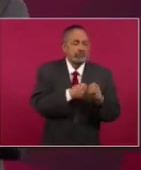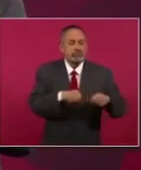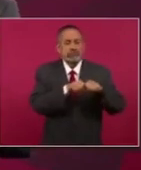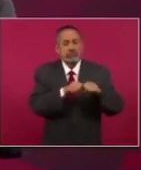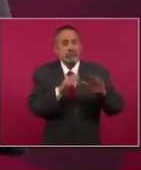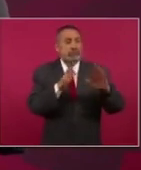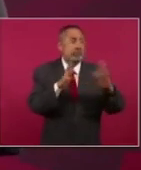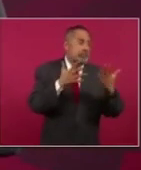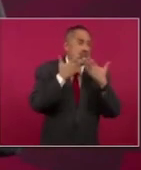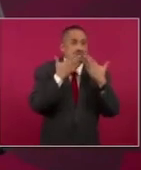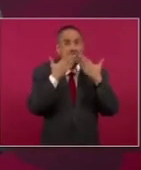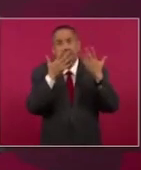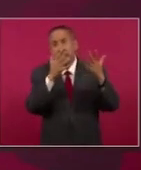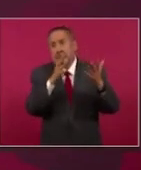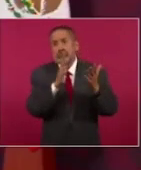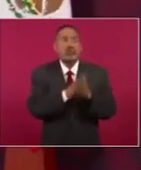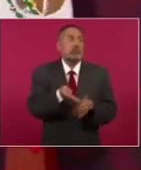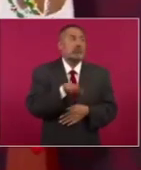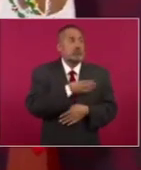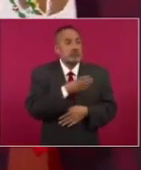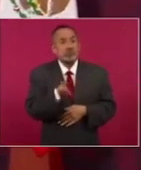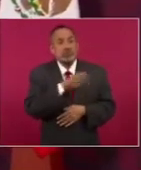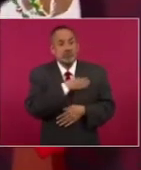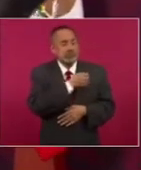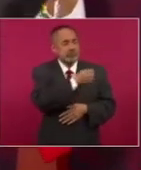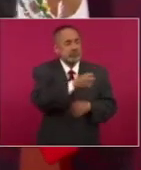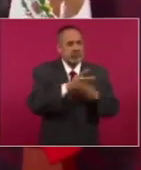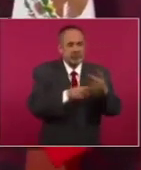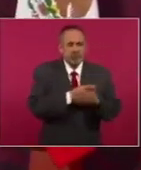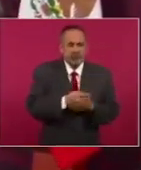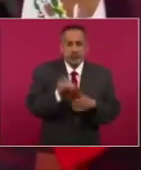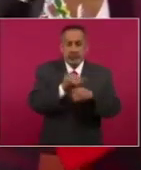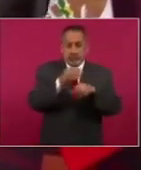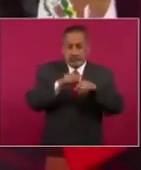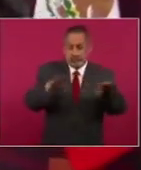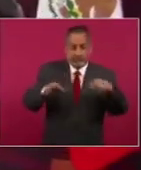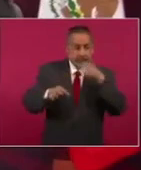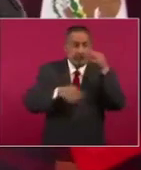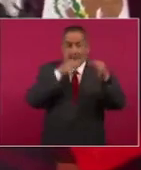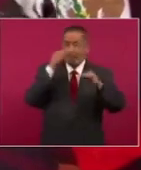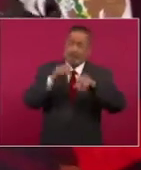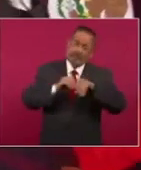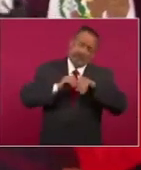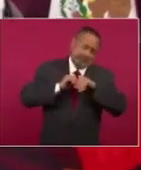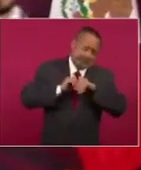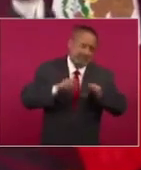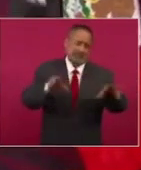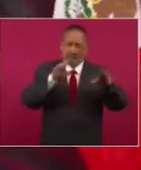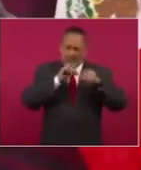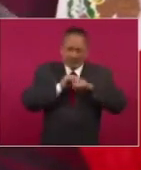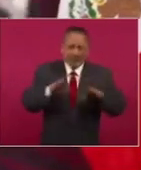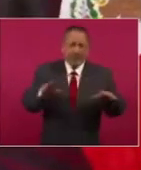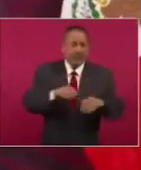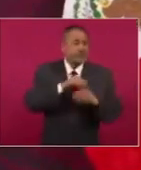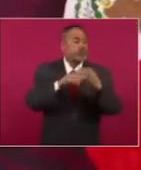redes sociales. Yo soy Itzel de la Vega de NotiVega, los quiero mucho, déjenme sus comentarios qué opinan. Nos vemos hasta la próxima.